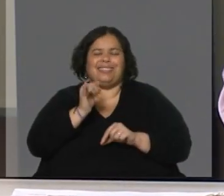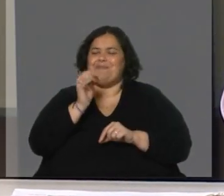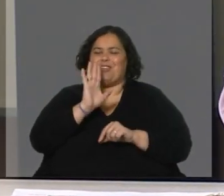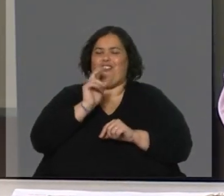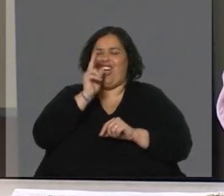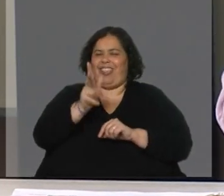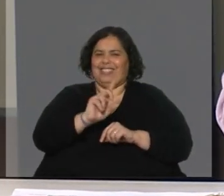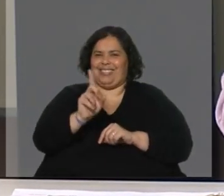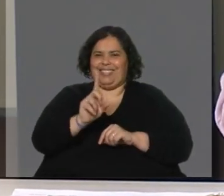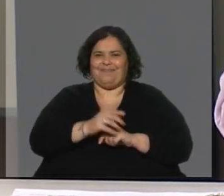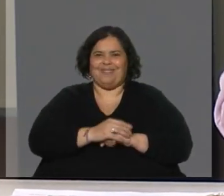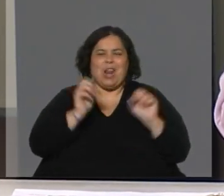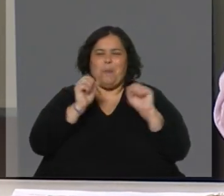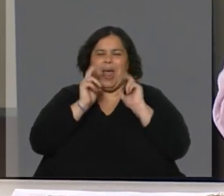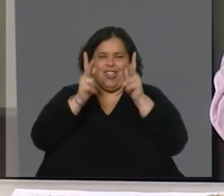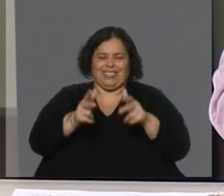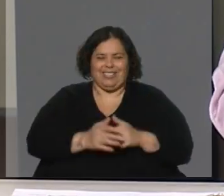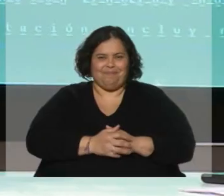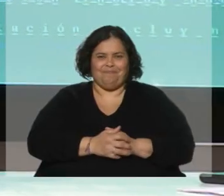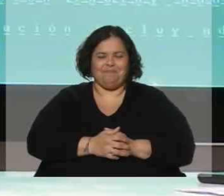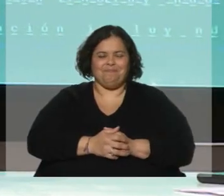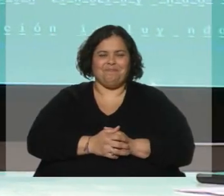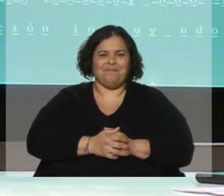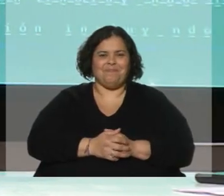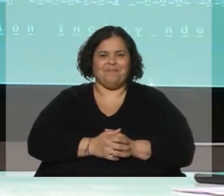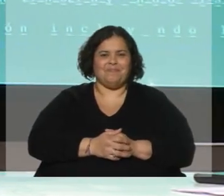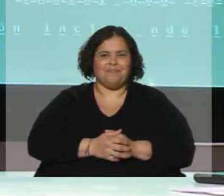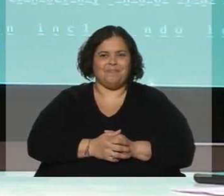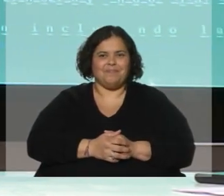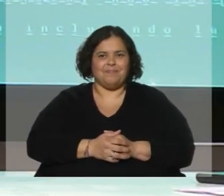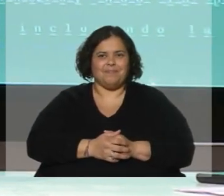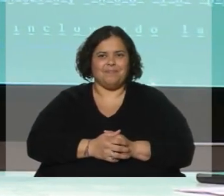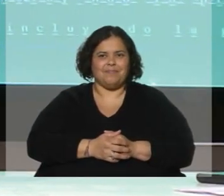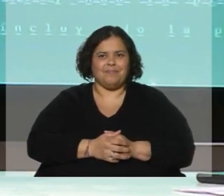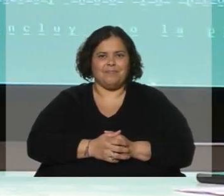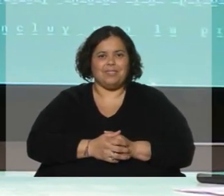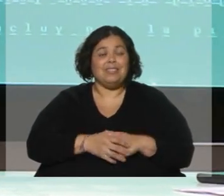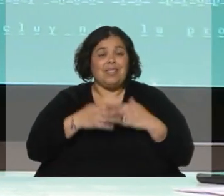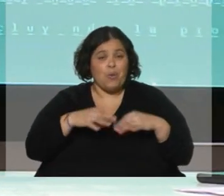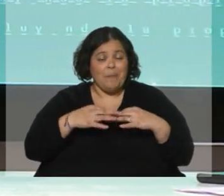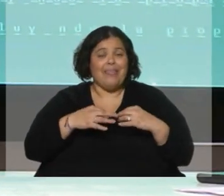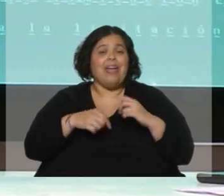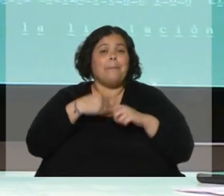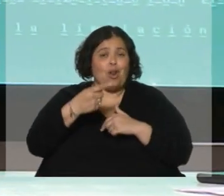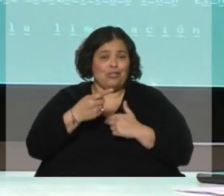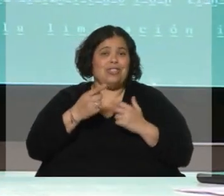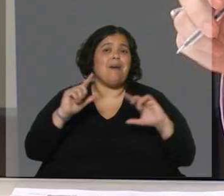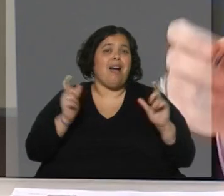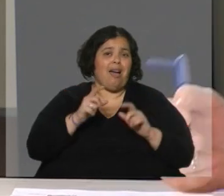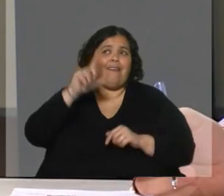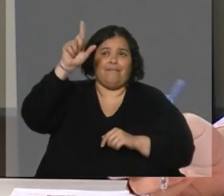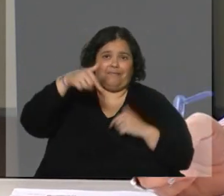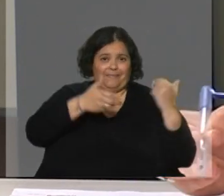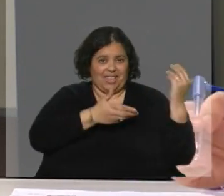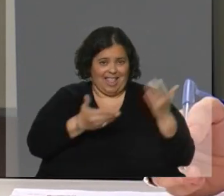no me deja el editor bien está muy bien doctora sospecho que vamos a tener motivos para convocarla en una próxima ocasión